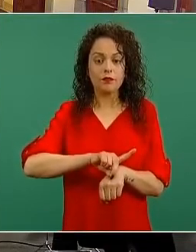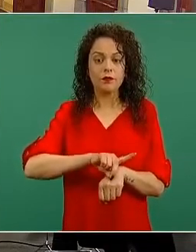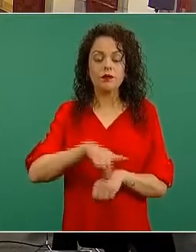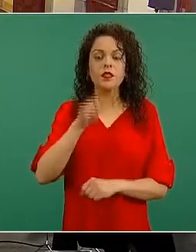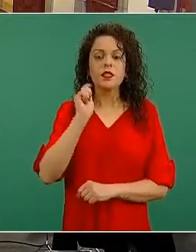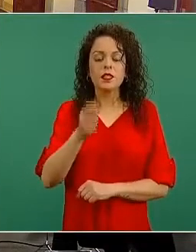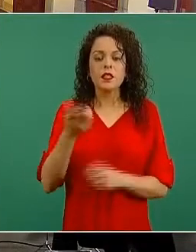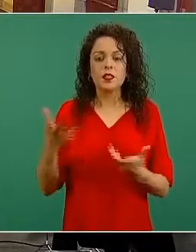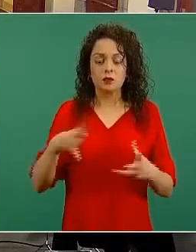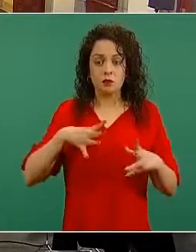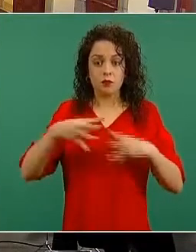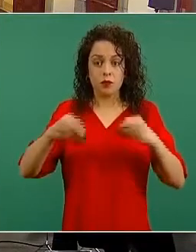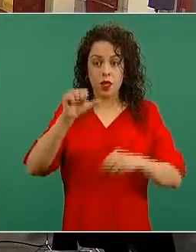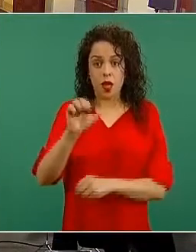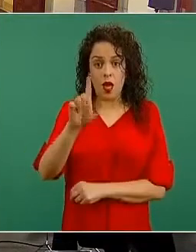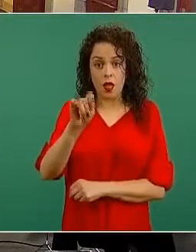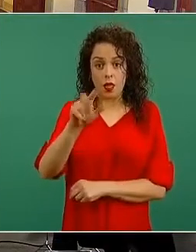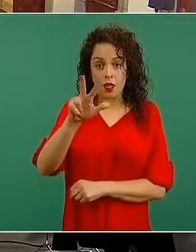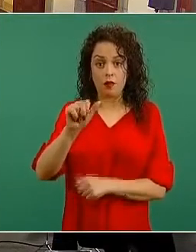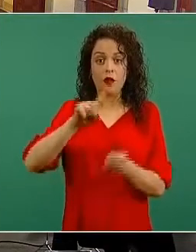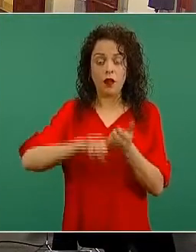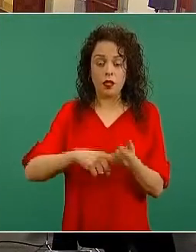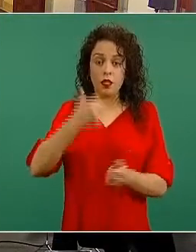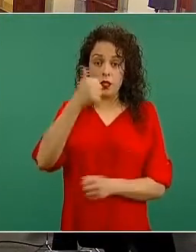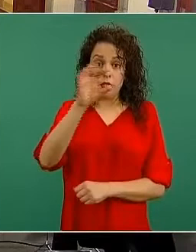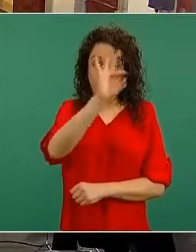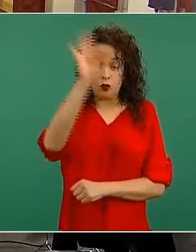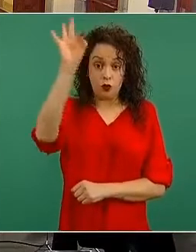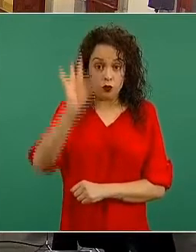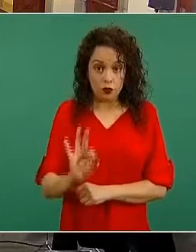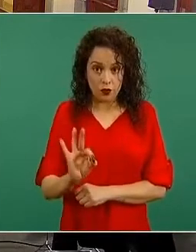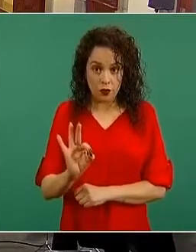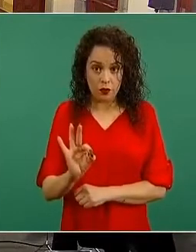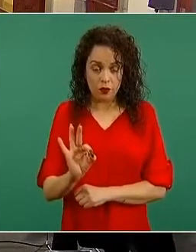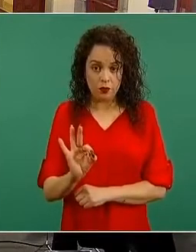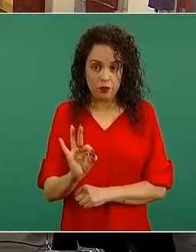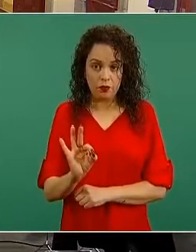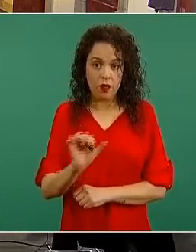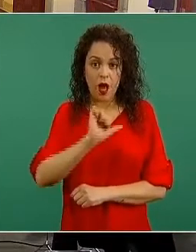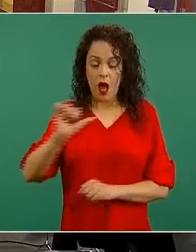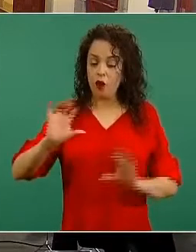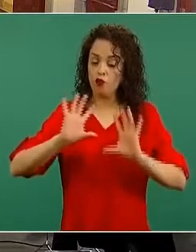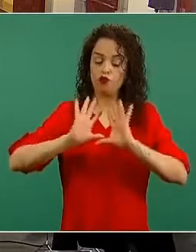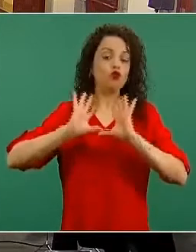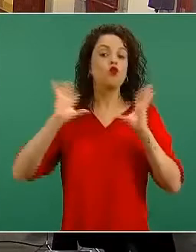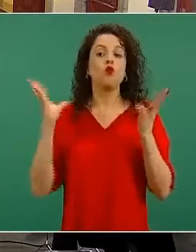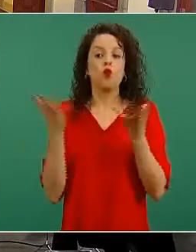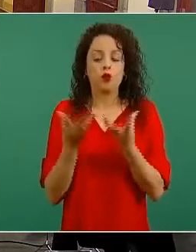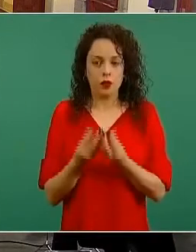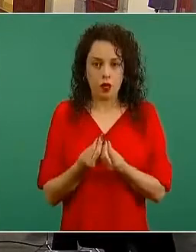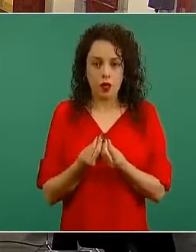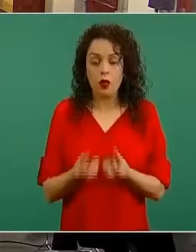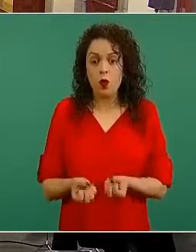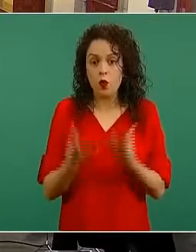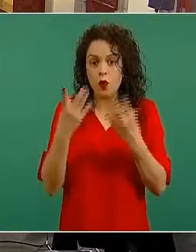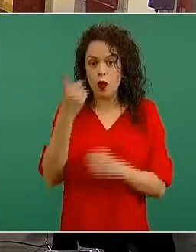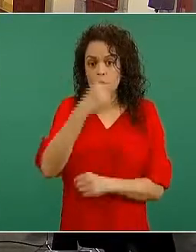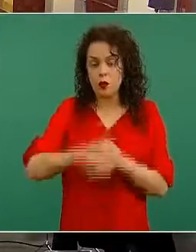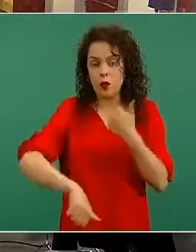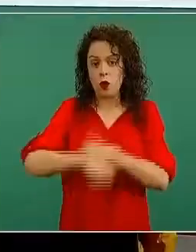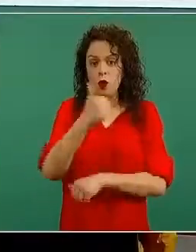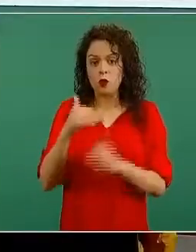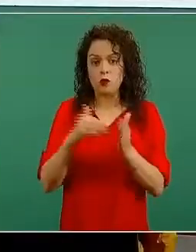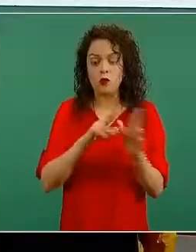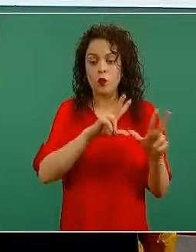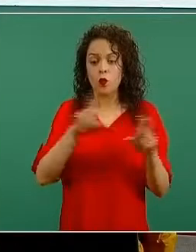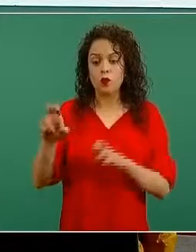epidemia activa que representa el 6% de la epidemia total, con un total de